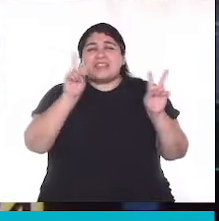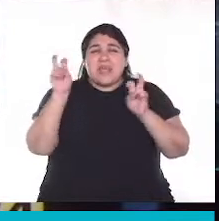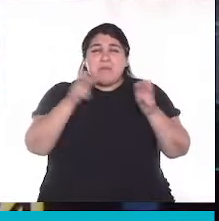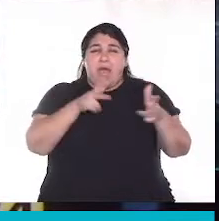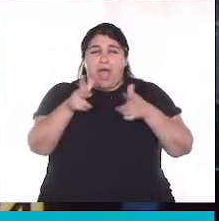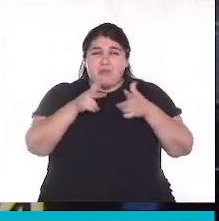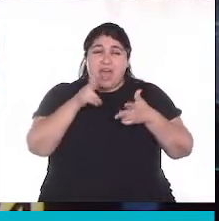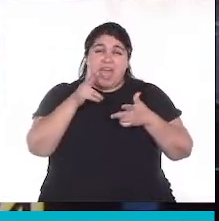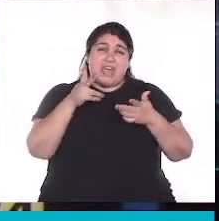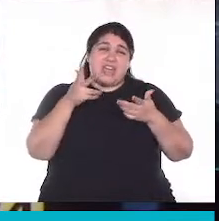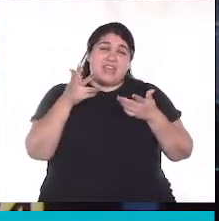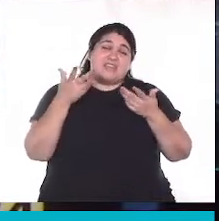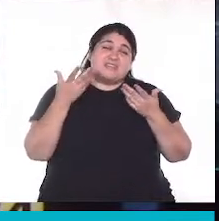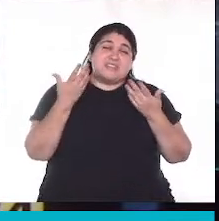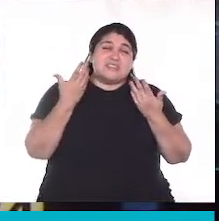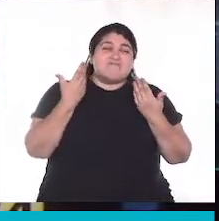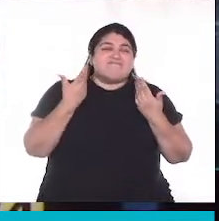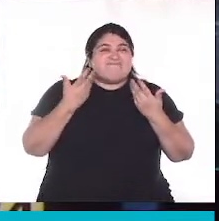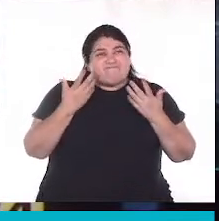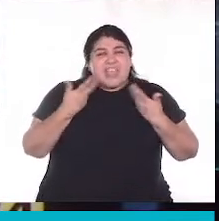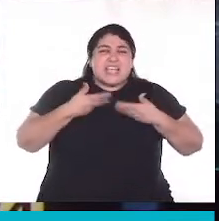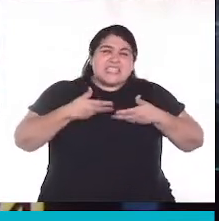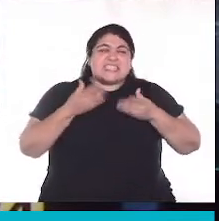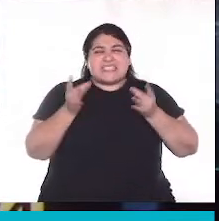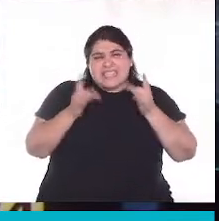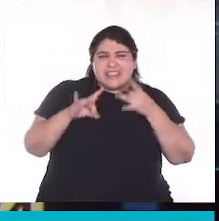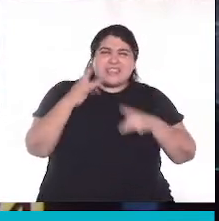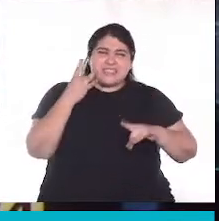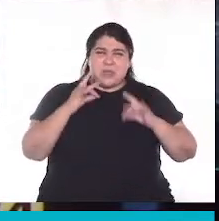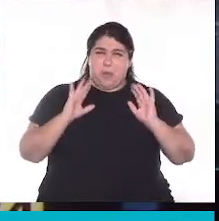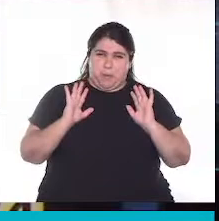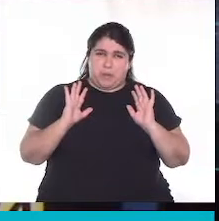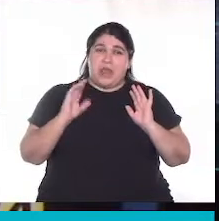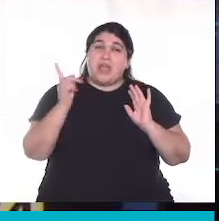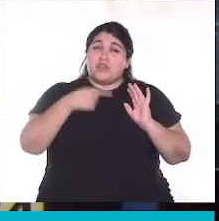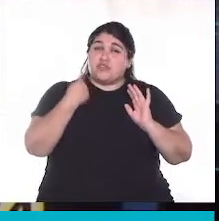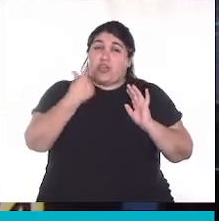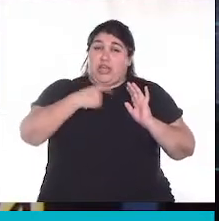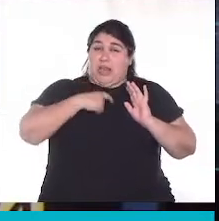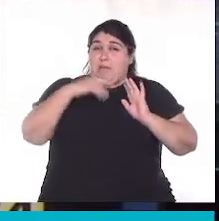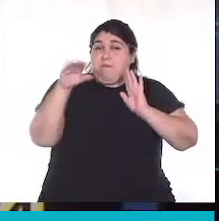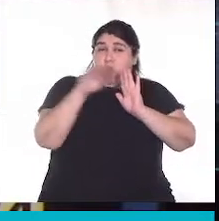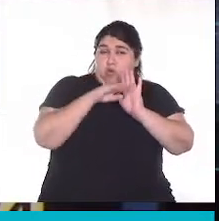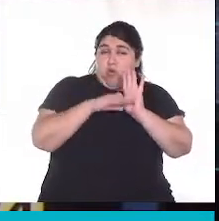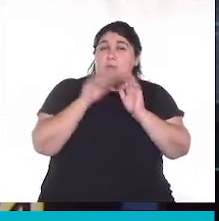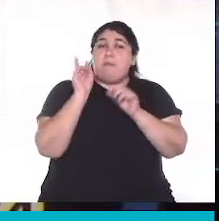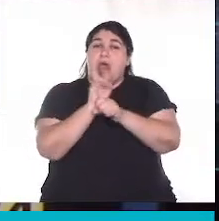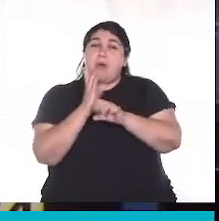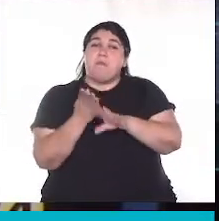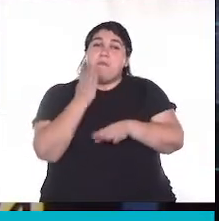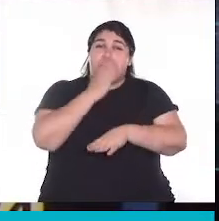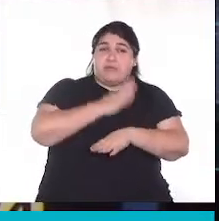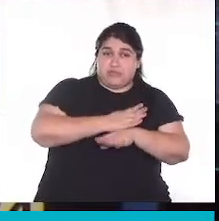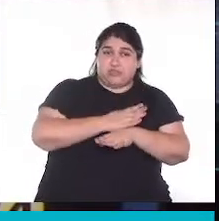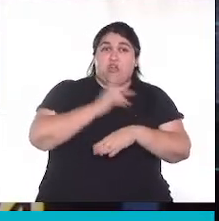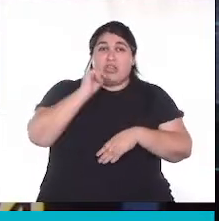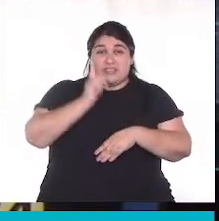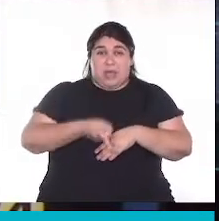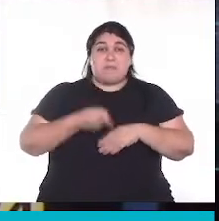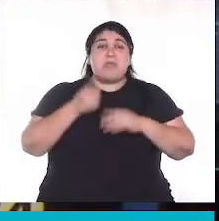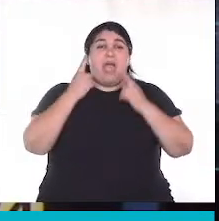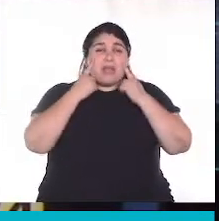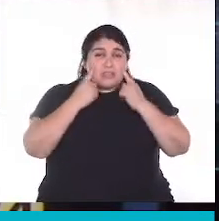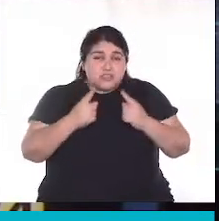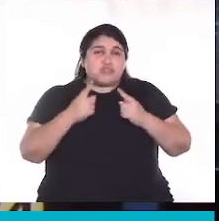caso, que teníamos la posibilidad de tratar un marco normativo para la prevención y el abordaje